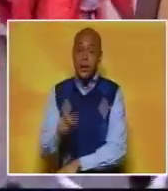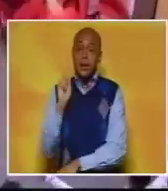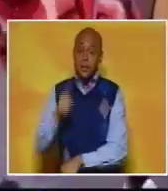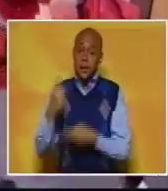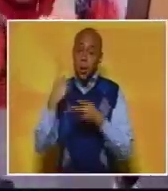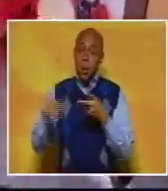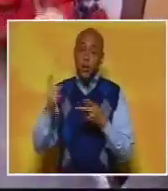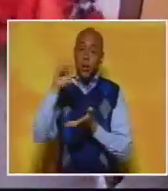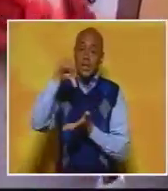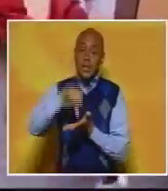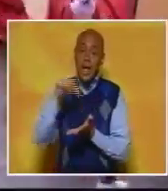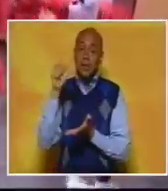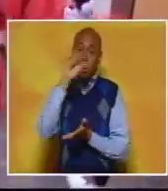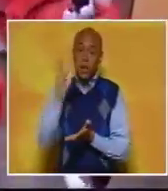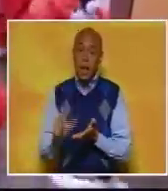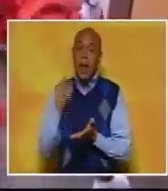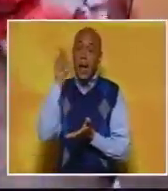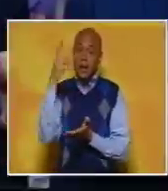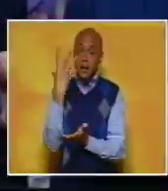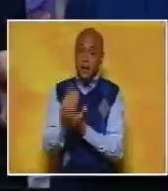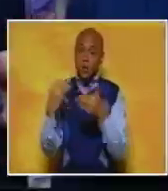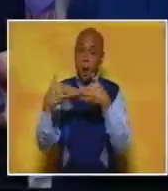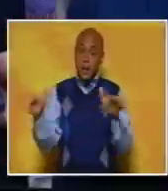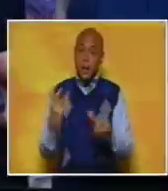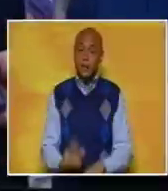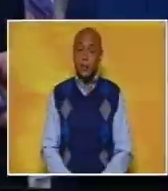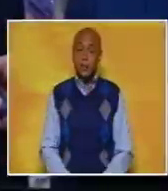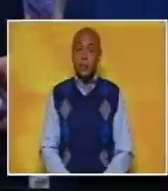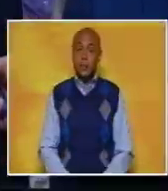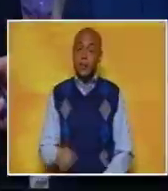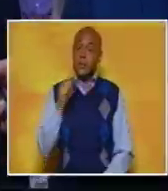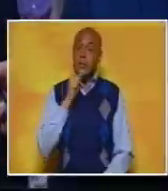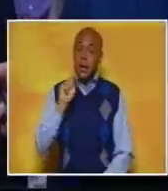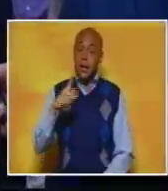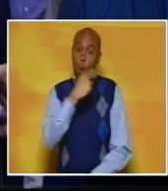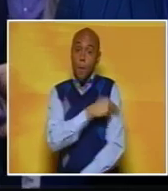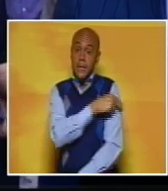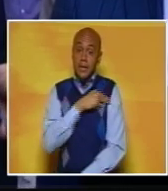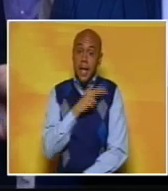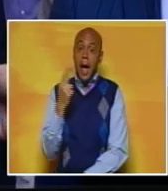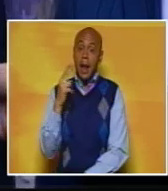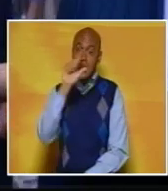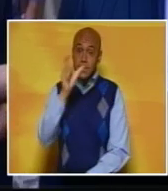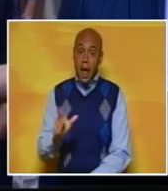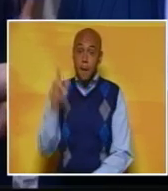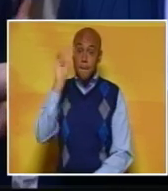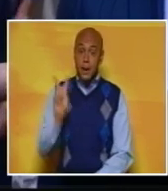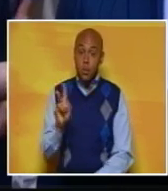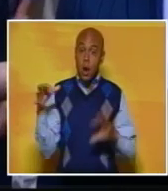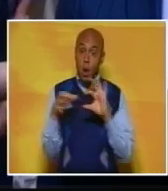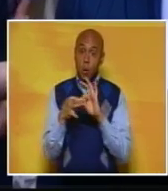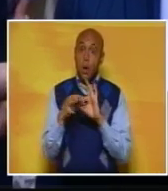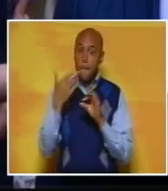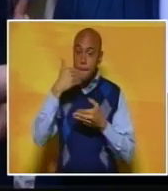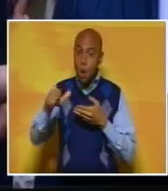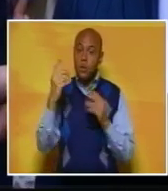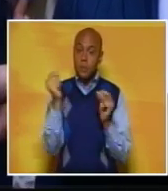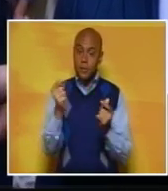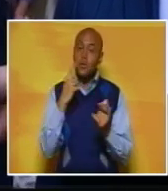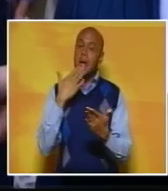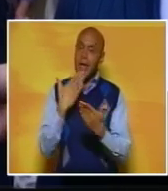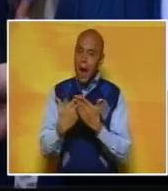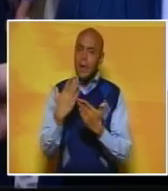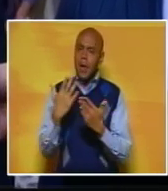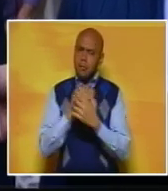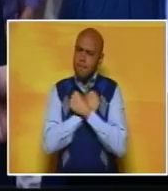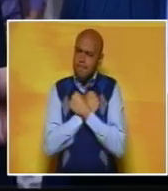Centro Ítalo-Venezolano en la ciudad de Maturín. El Hospital Italiano de Venezuela será pronto una realidad y agradezco profundamente a